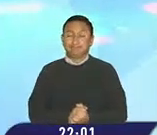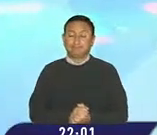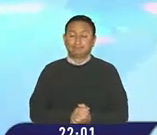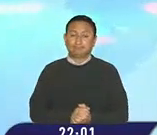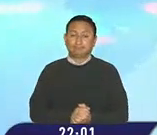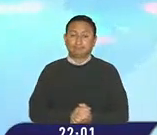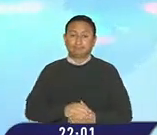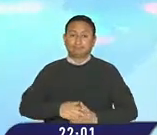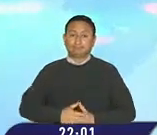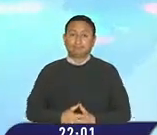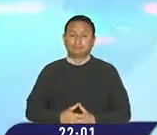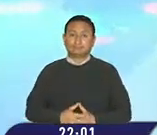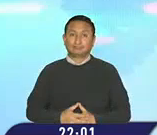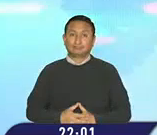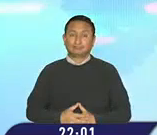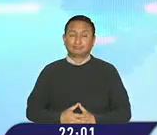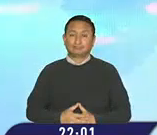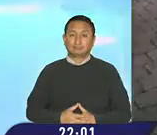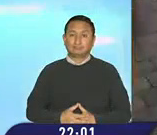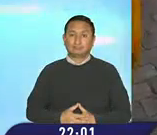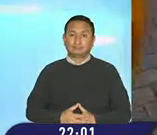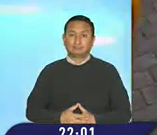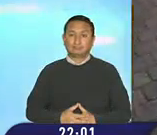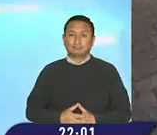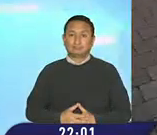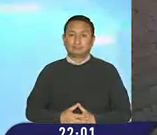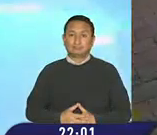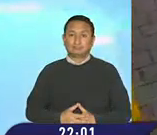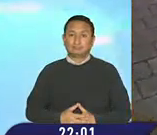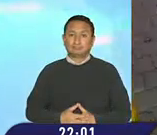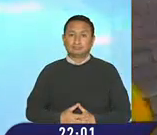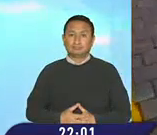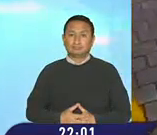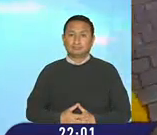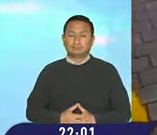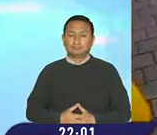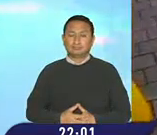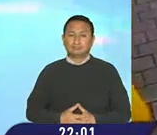la próxima víctima. Informó Marín Caramillo.